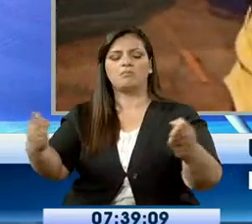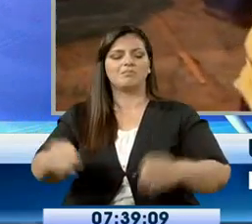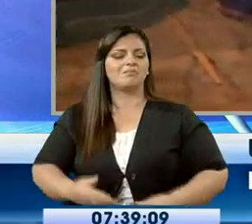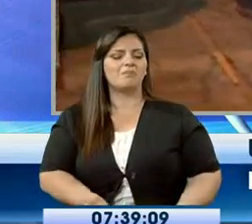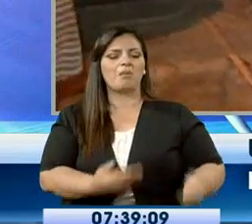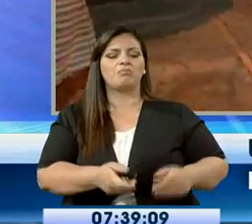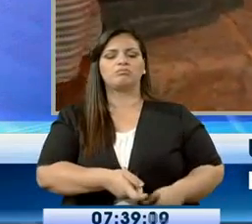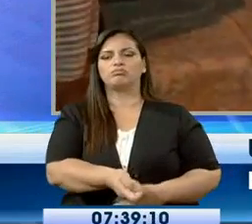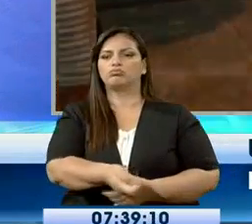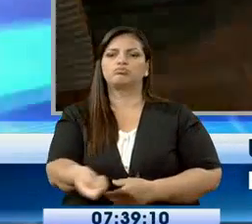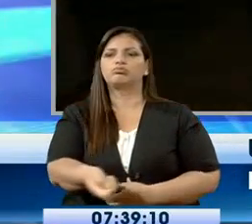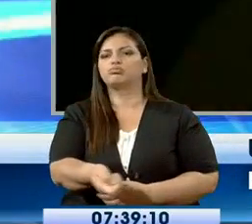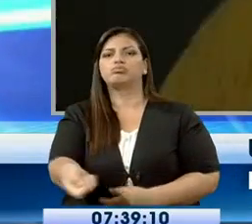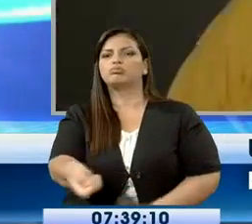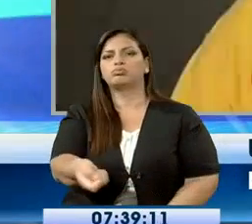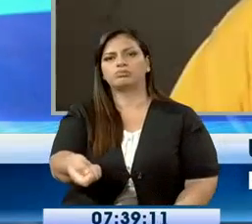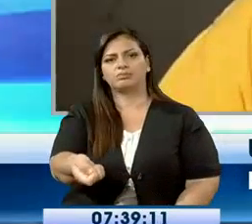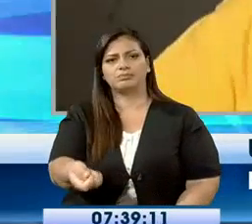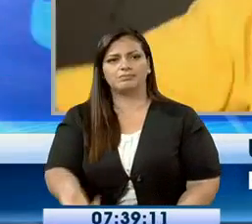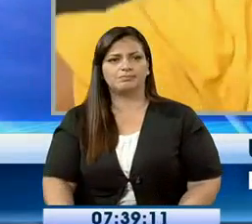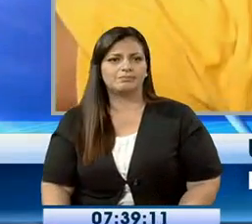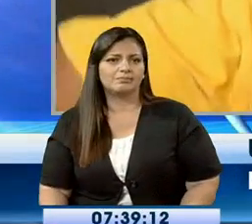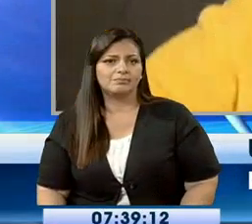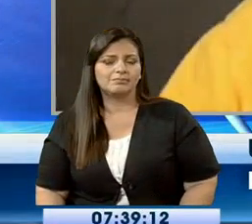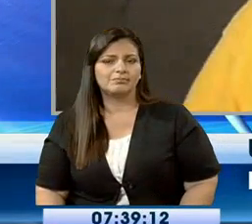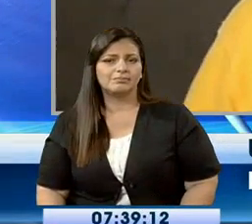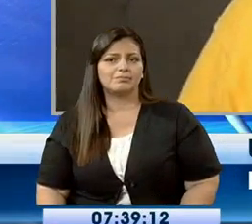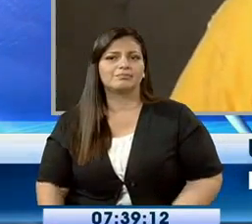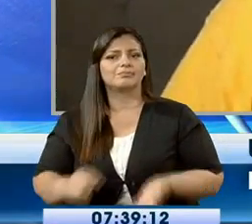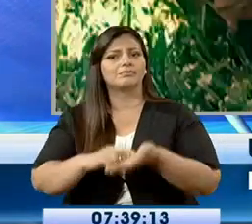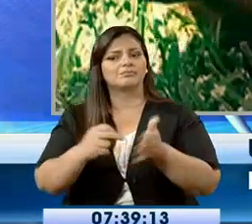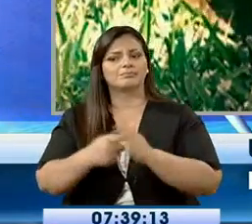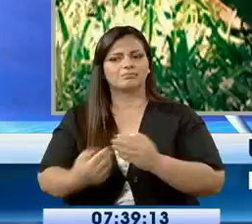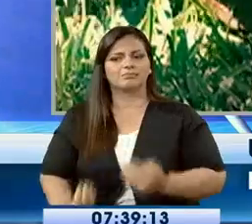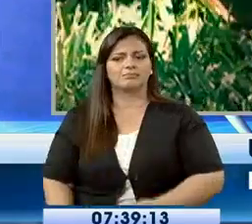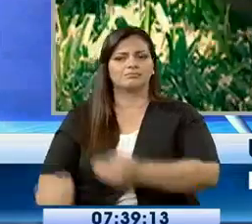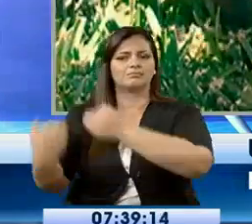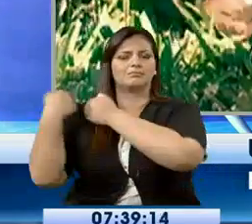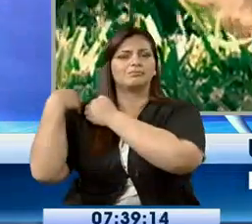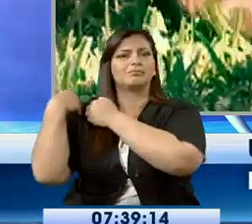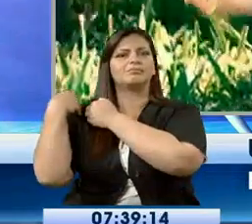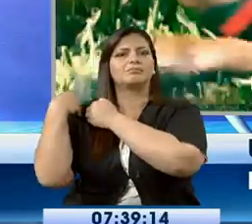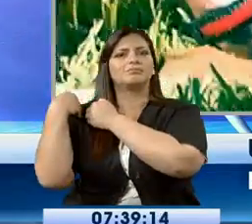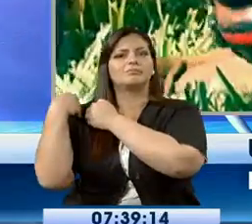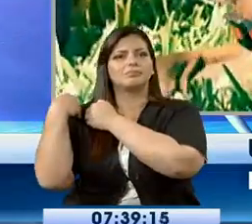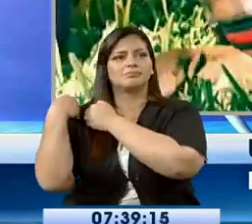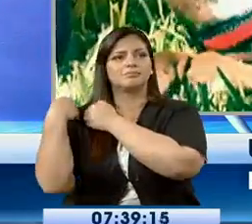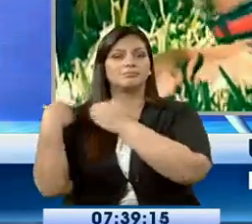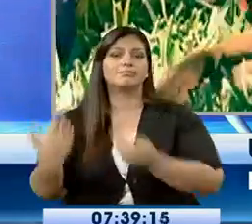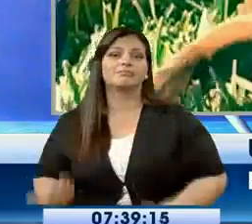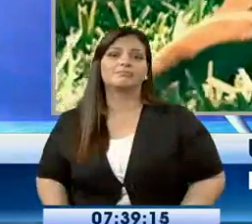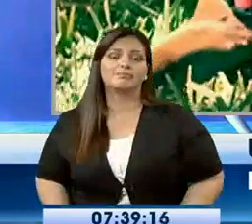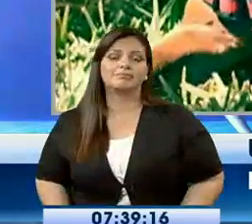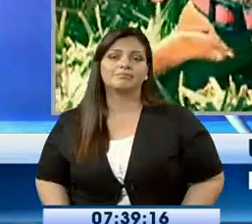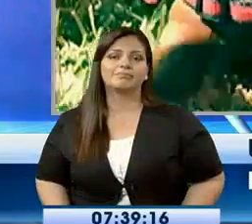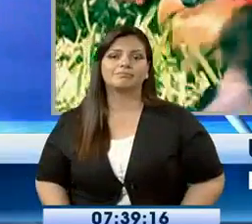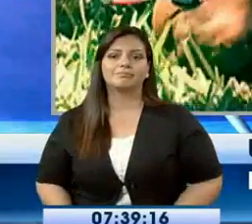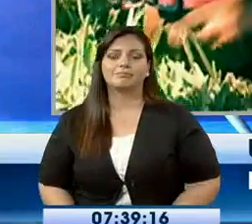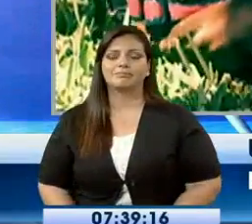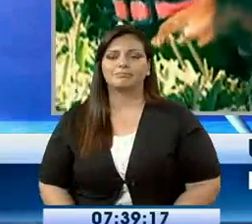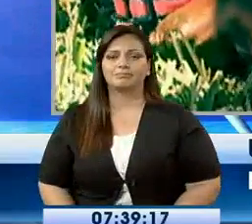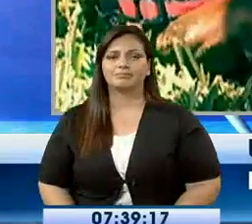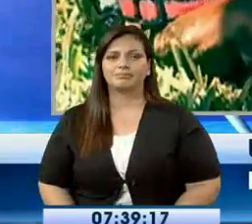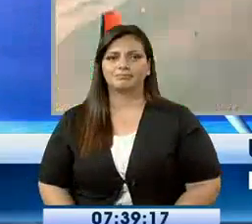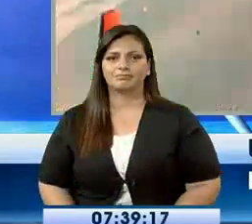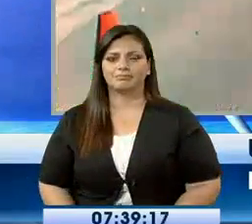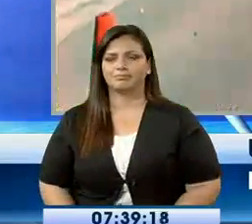que así sí. Así es, como debe dueño, de ser. Para que el dueño justamente se haga responsable de lo que pueda suceder con claro. El perro. O para bien o para mal, Luis. Así es. O para bien o para mal. Si